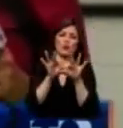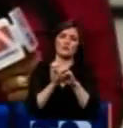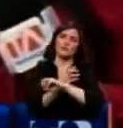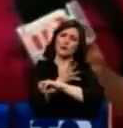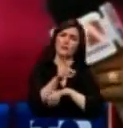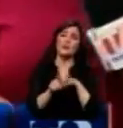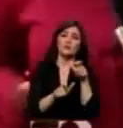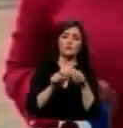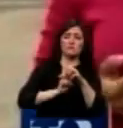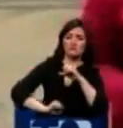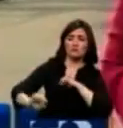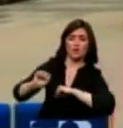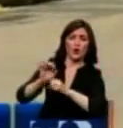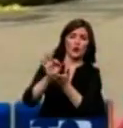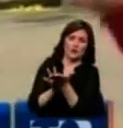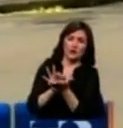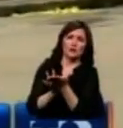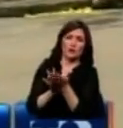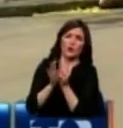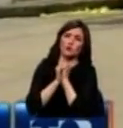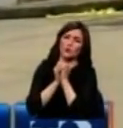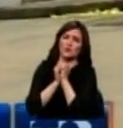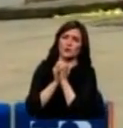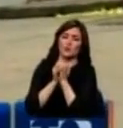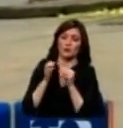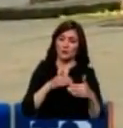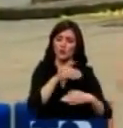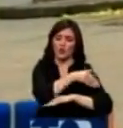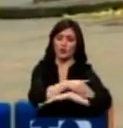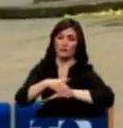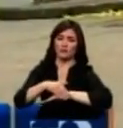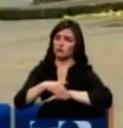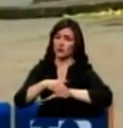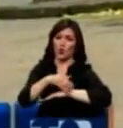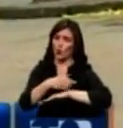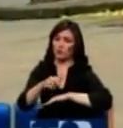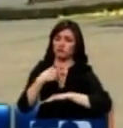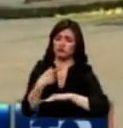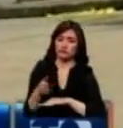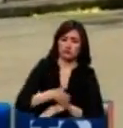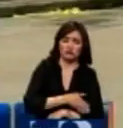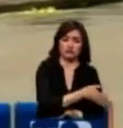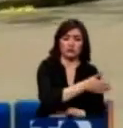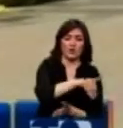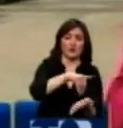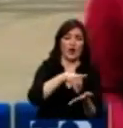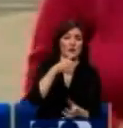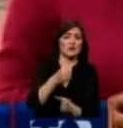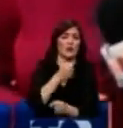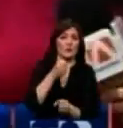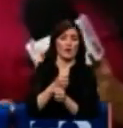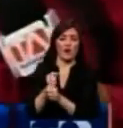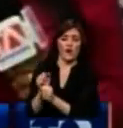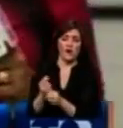quienes viajen hasta este cantón deben tomar la vía alterna que conduce al centro, pues mientras duren los trabajos de